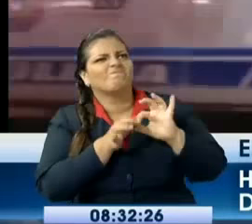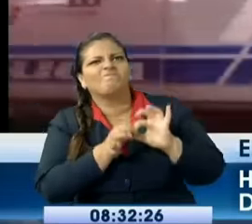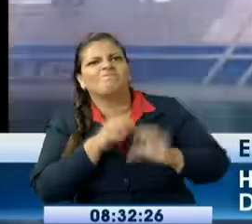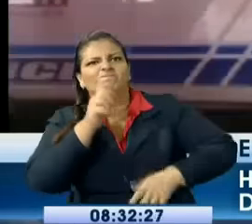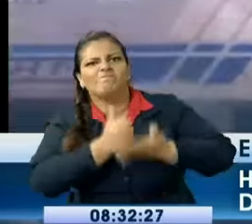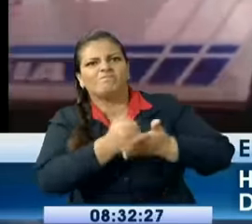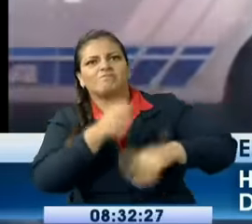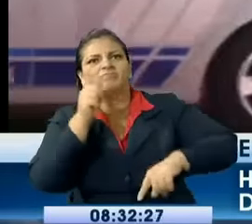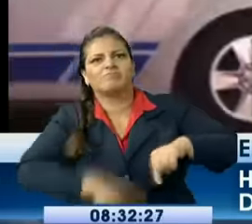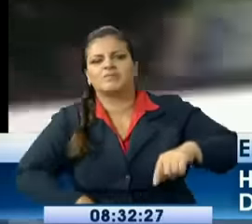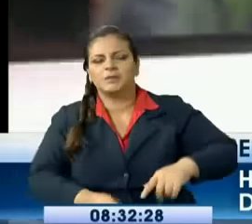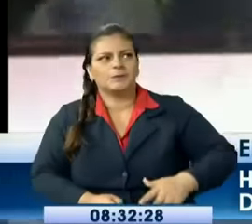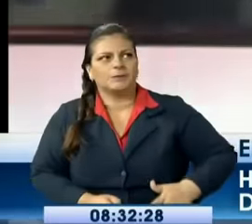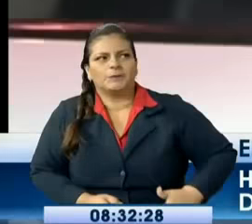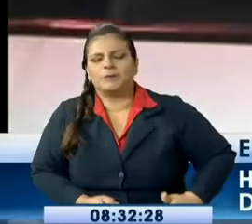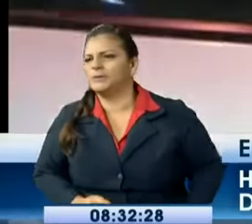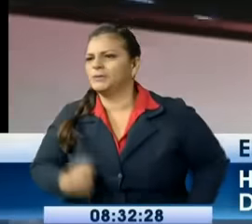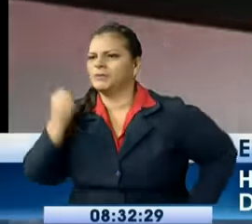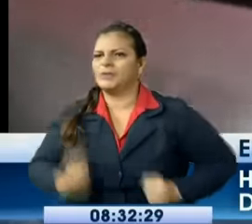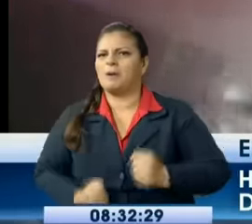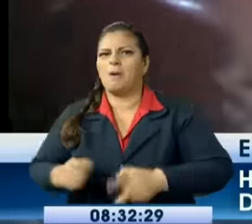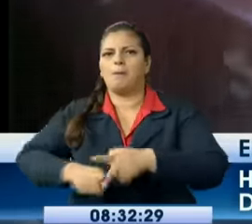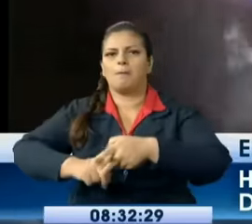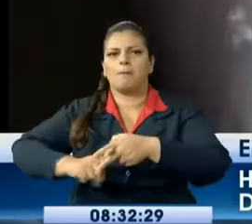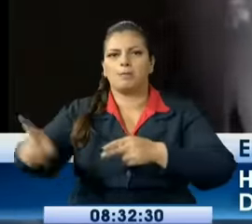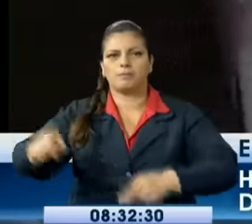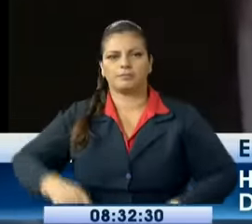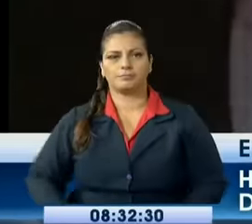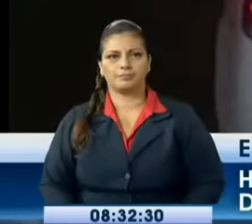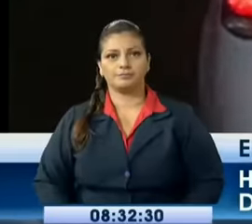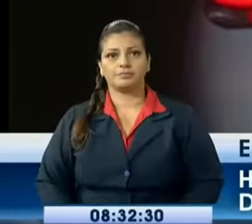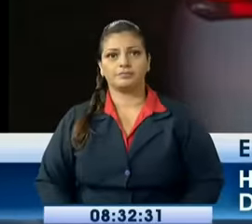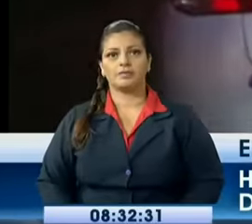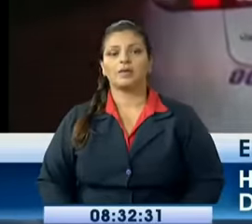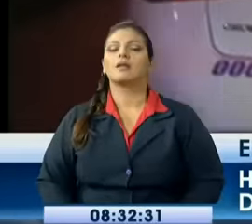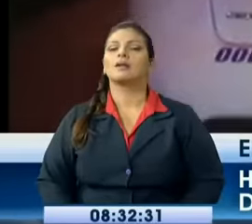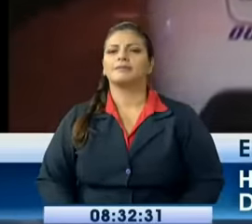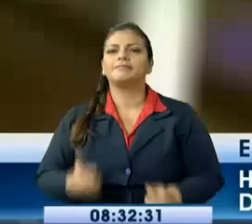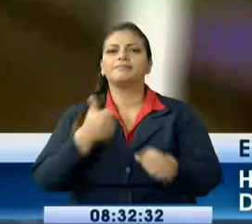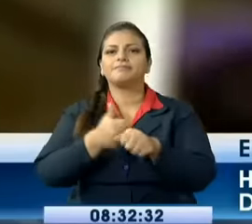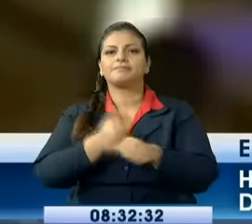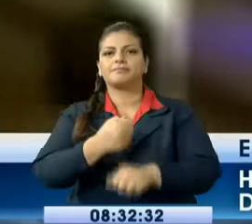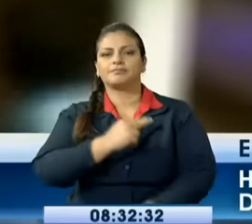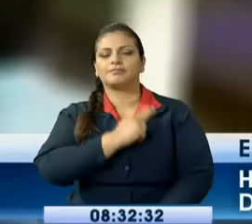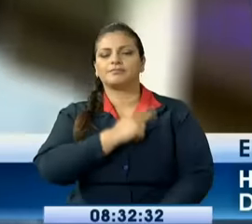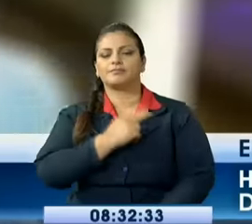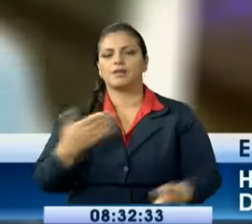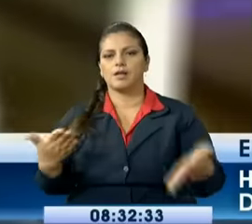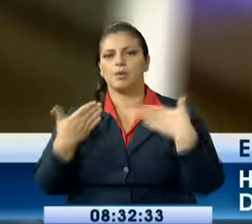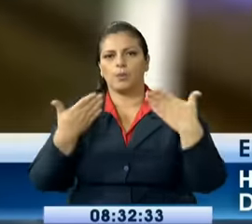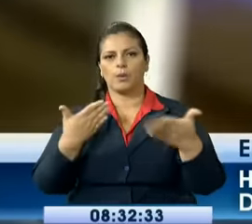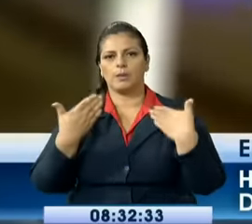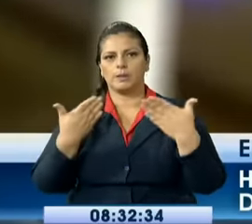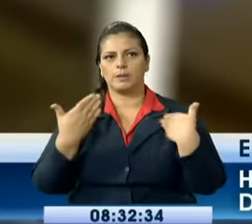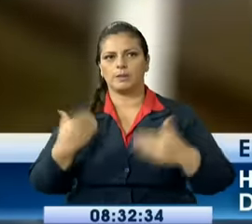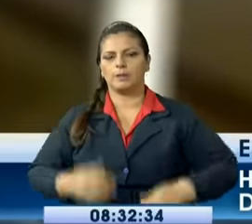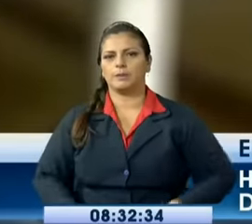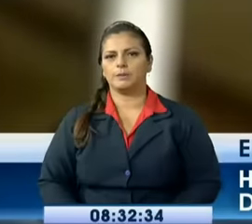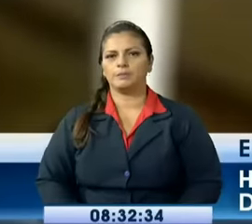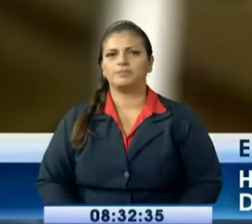de la Universidad Guayaquil. Cinco cuadras más adelante comenzaron a atracar y finalmente se detuvo a